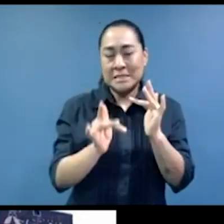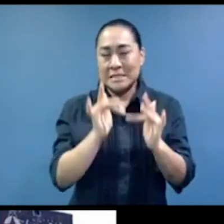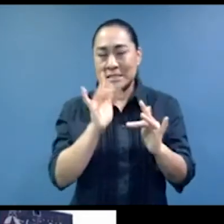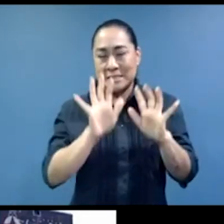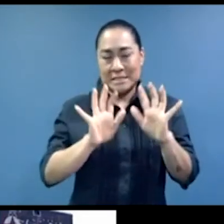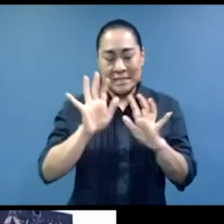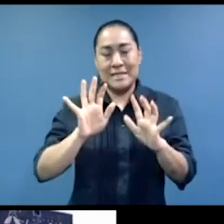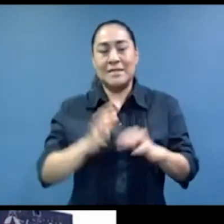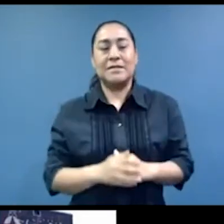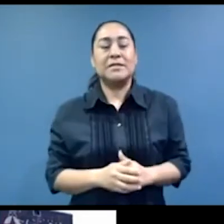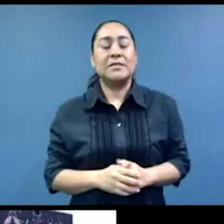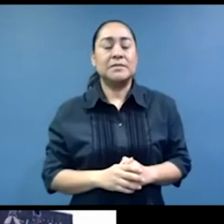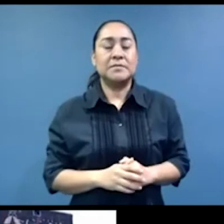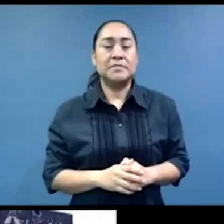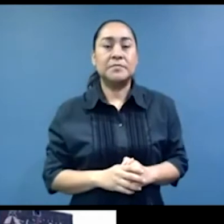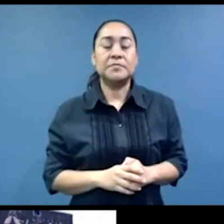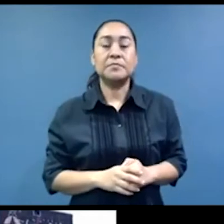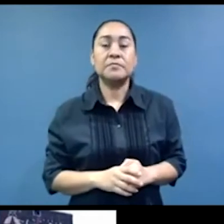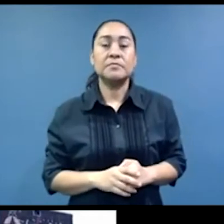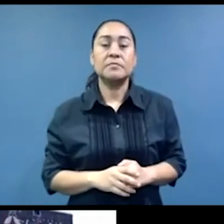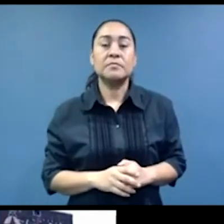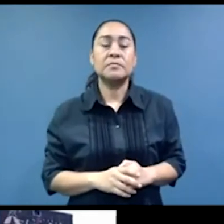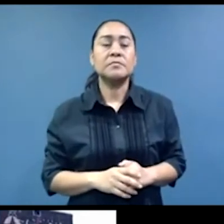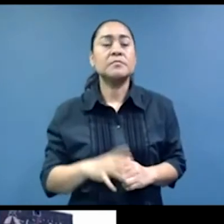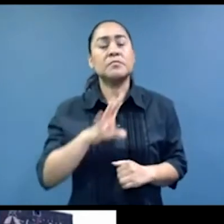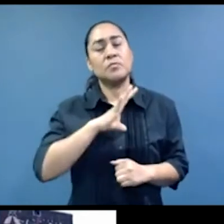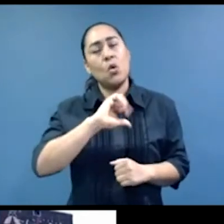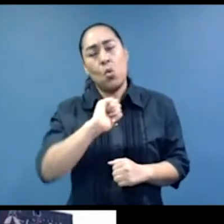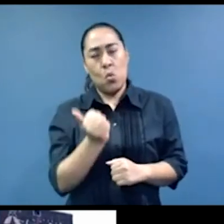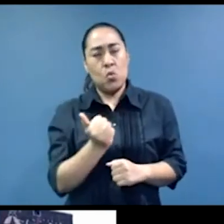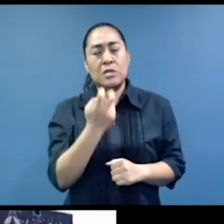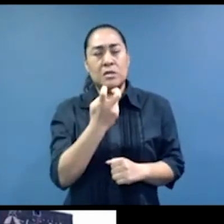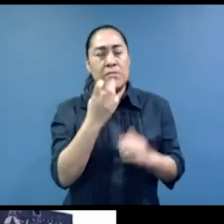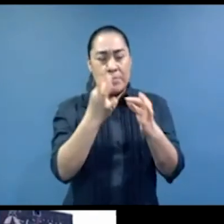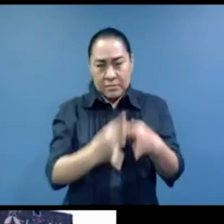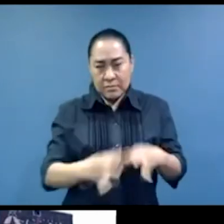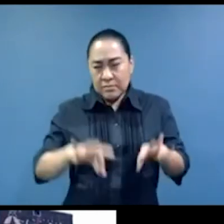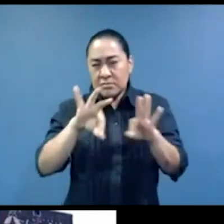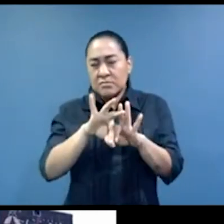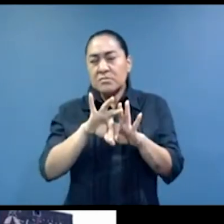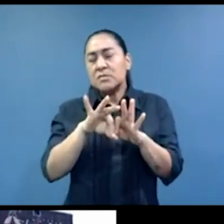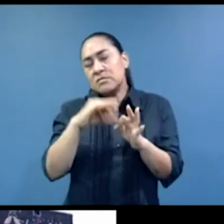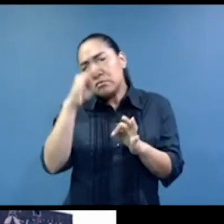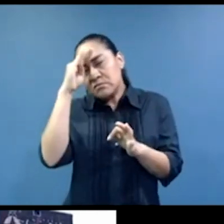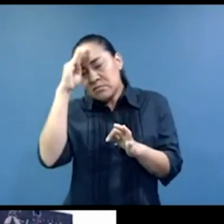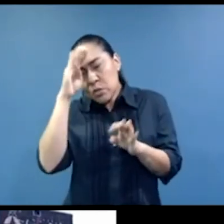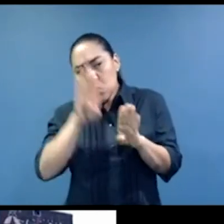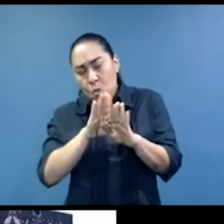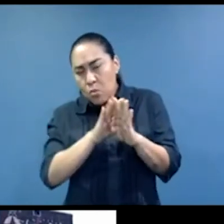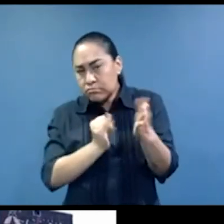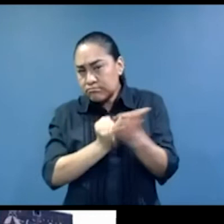Escucha. Bueno, una parte importante ahí de biologizar estos problemas